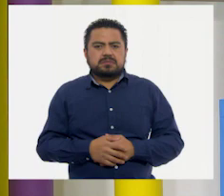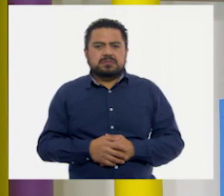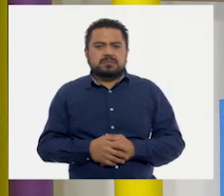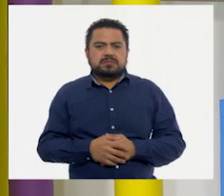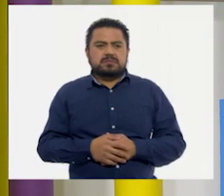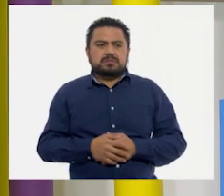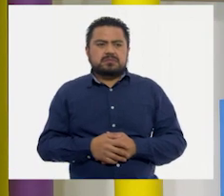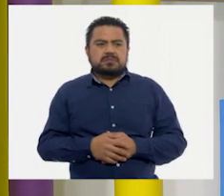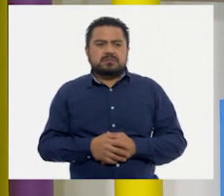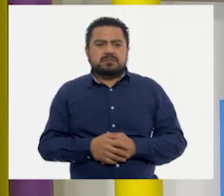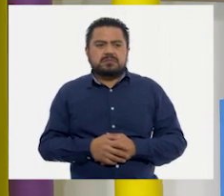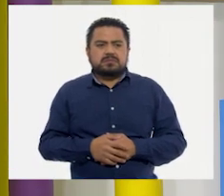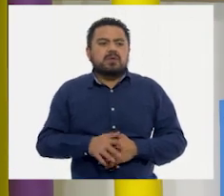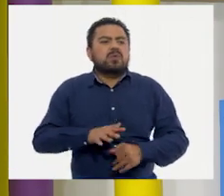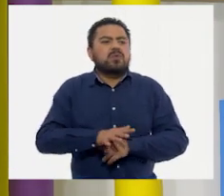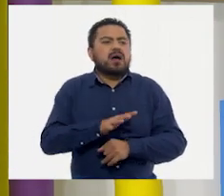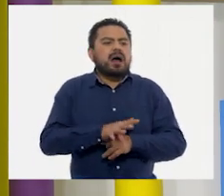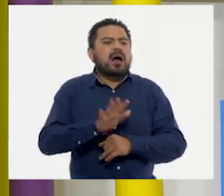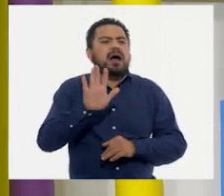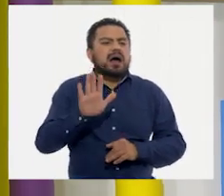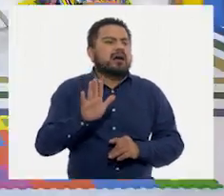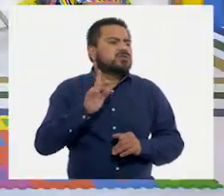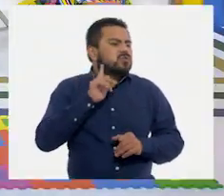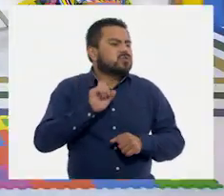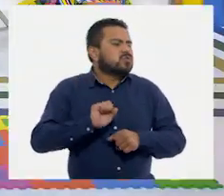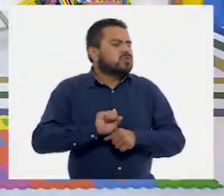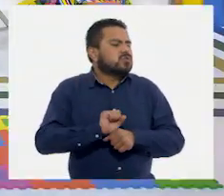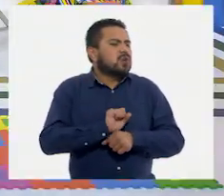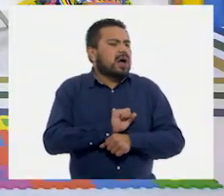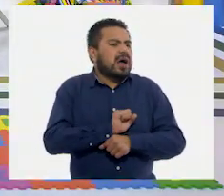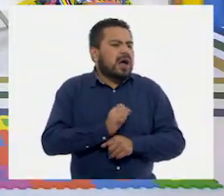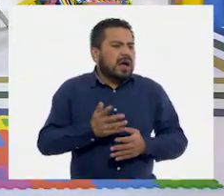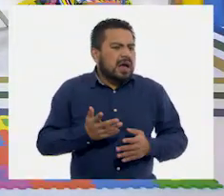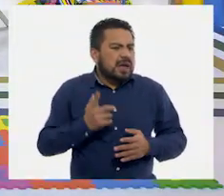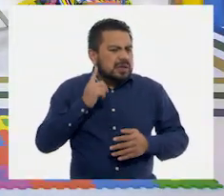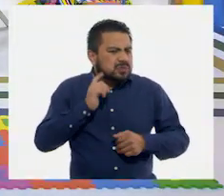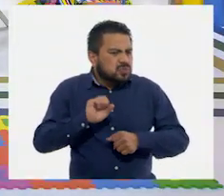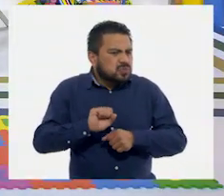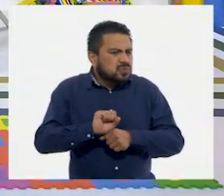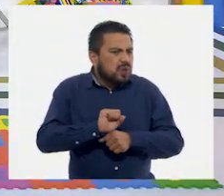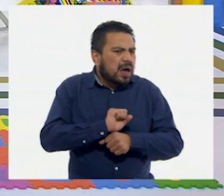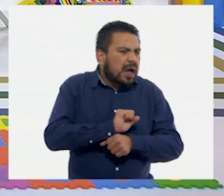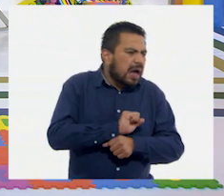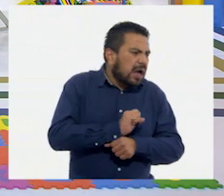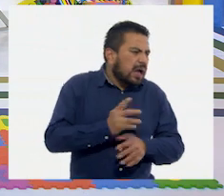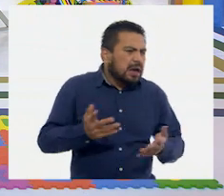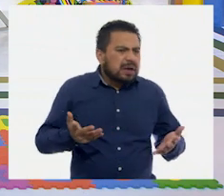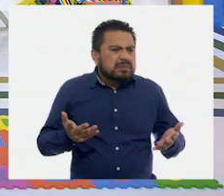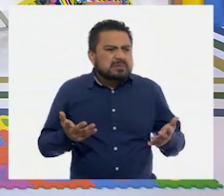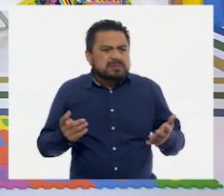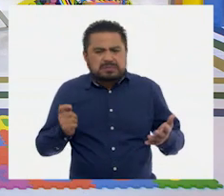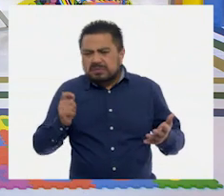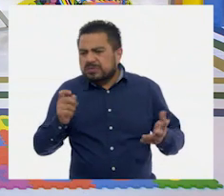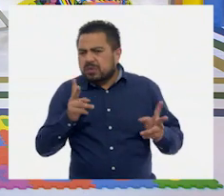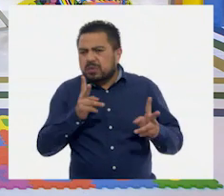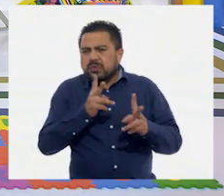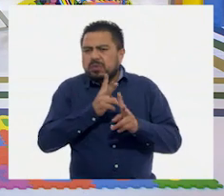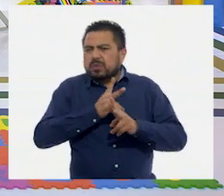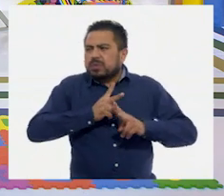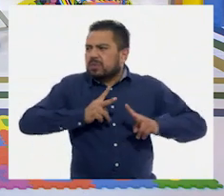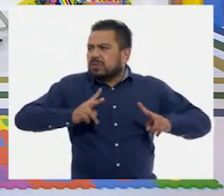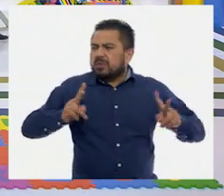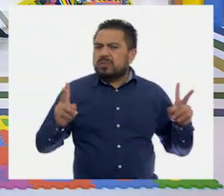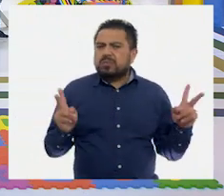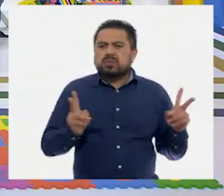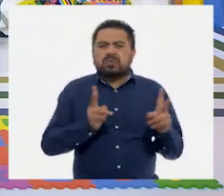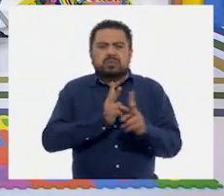Muy bien. ¿Cuál sería un sonido suave? Un sonido suave. El del viento que dijimos en la